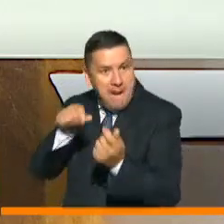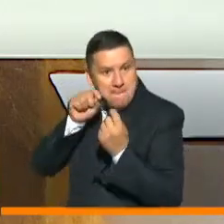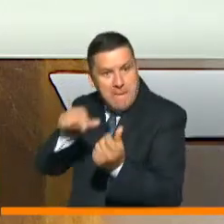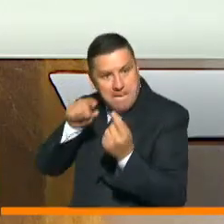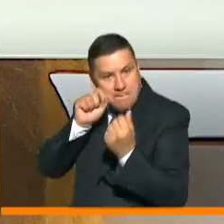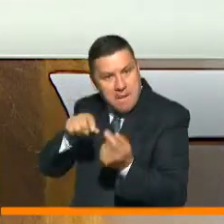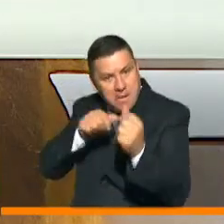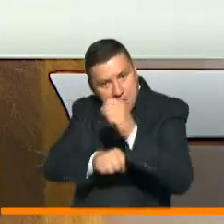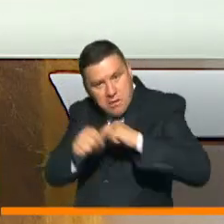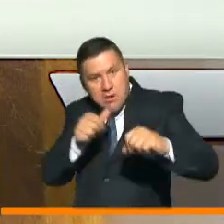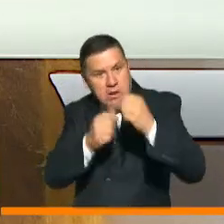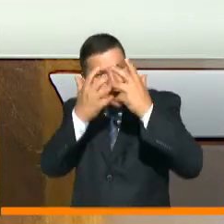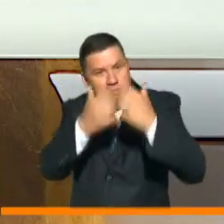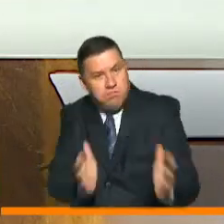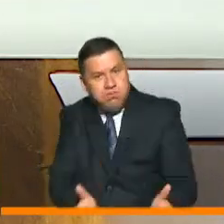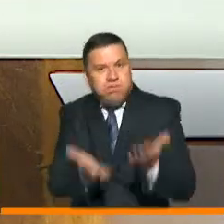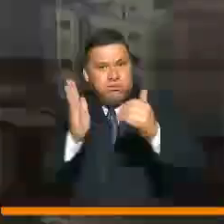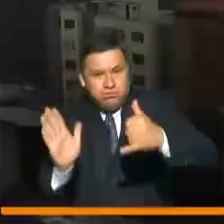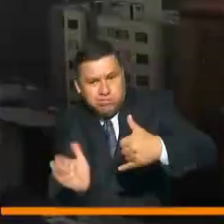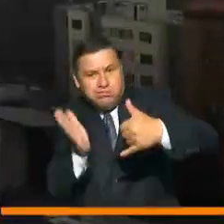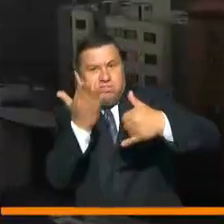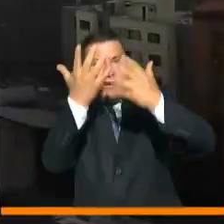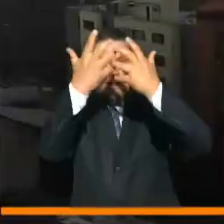trabaja por la reactivación de Colombia.